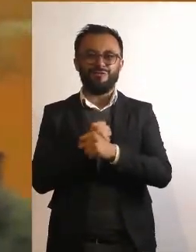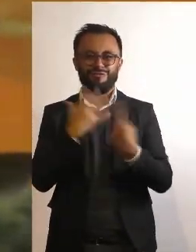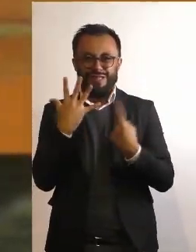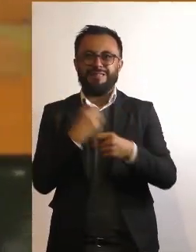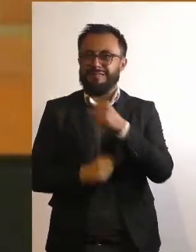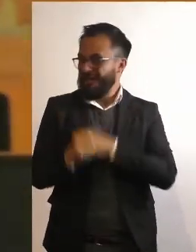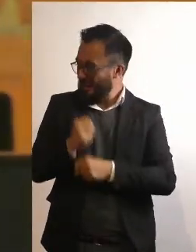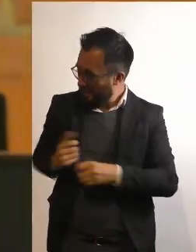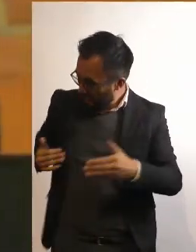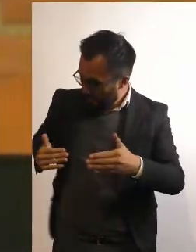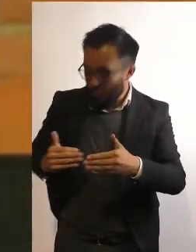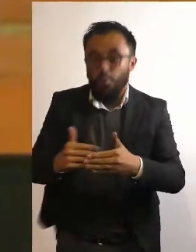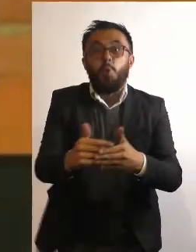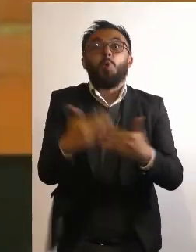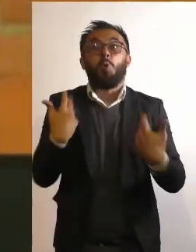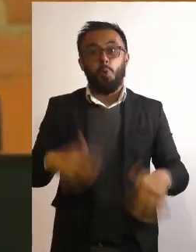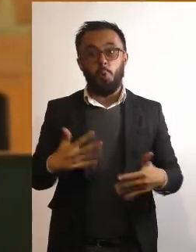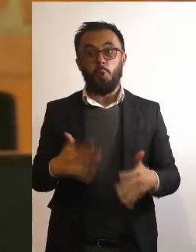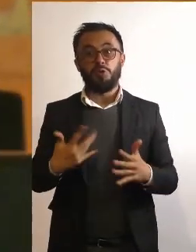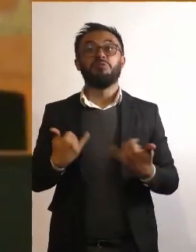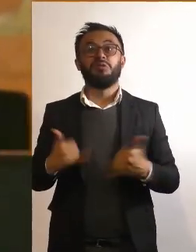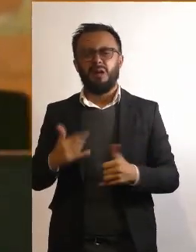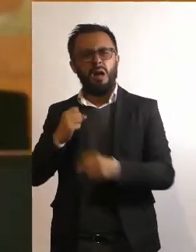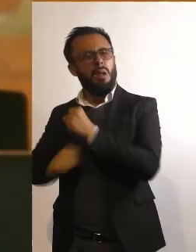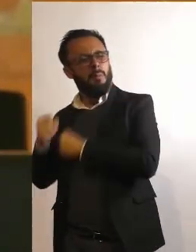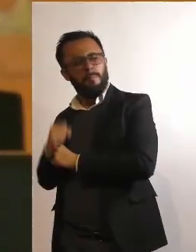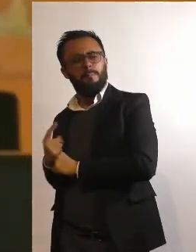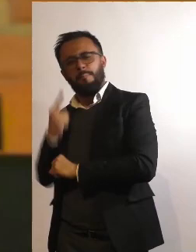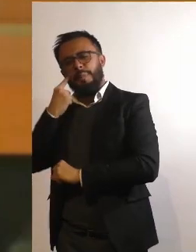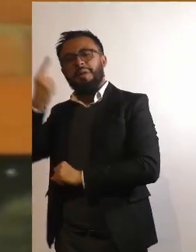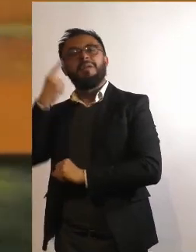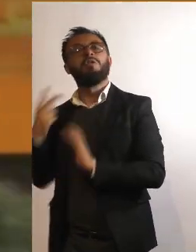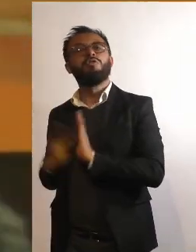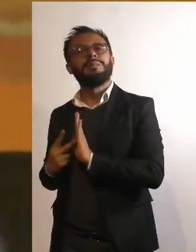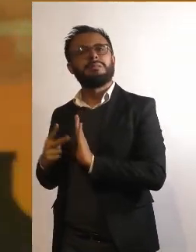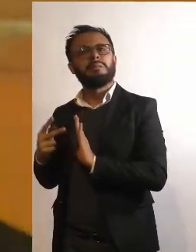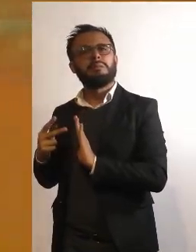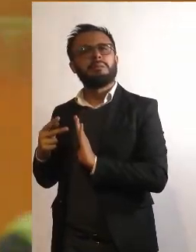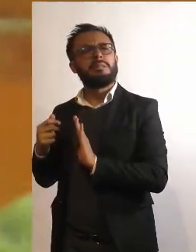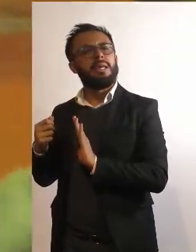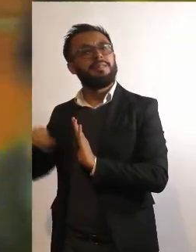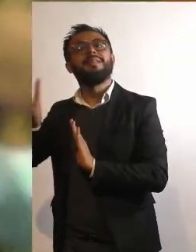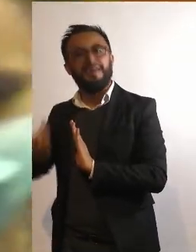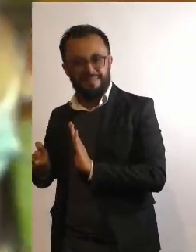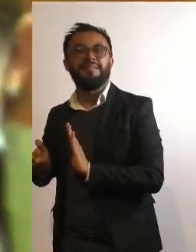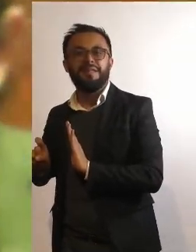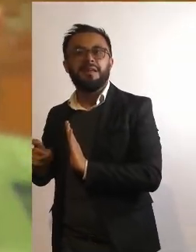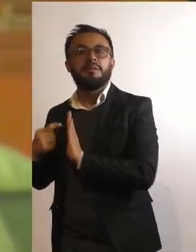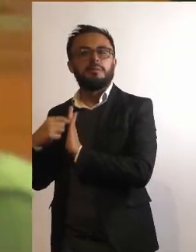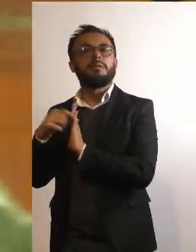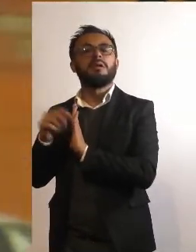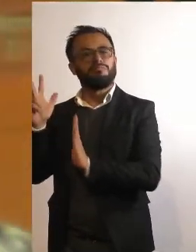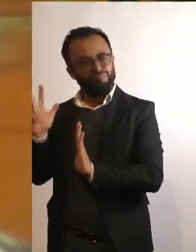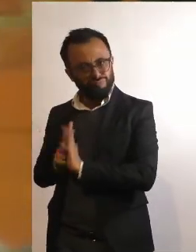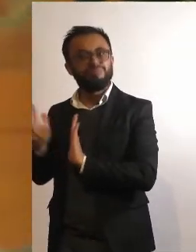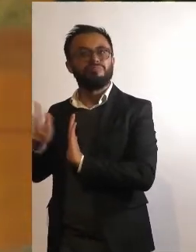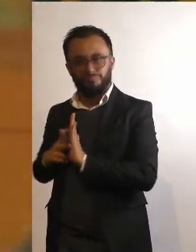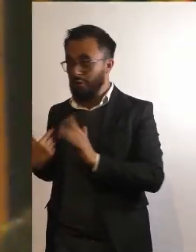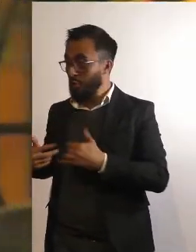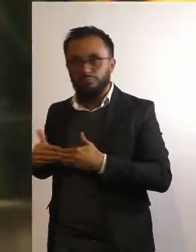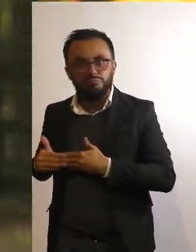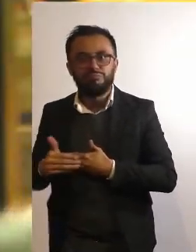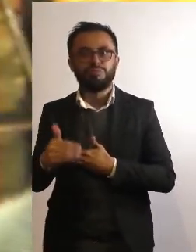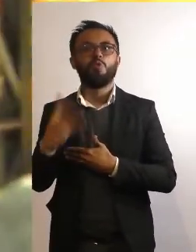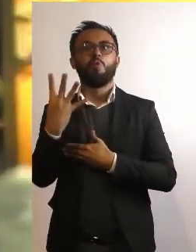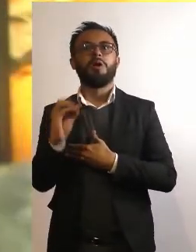primera vez que nos lo dieron fue en el año 2016, por 4 años. Para nosotros es importante que los estudiantes se sientan seguros que están en una